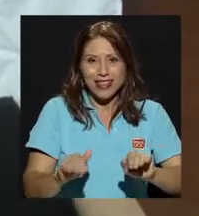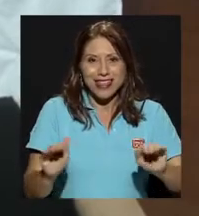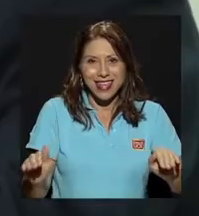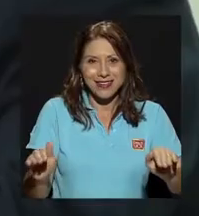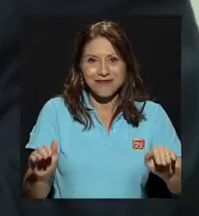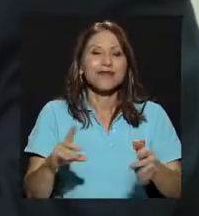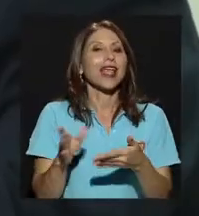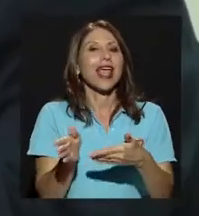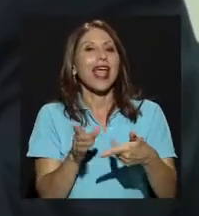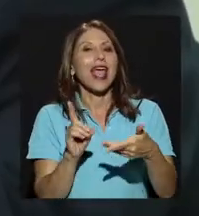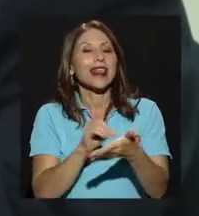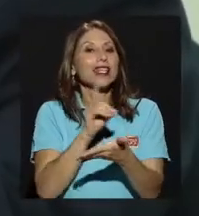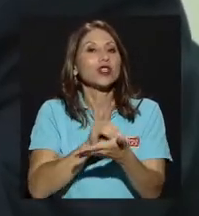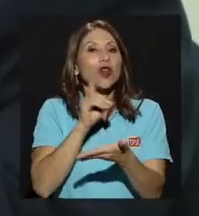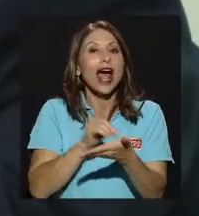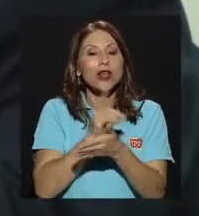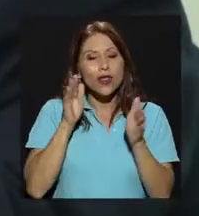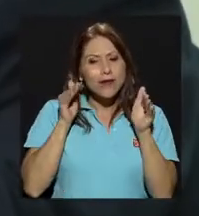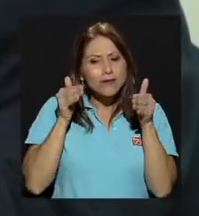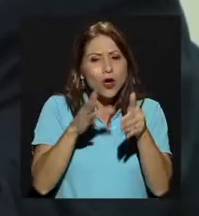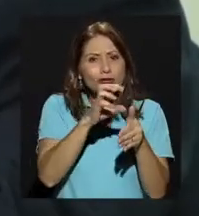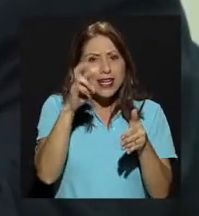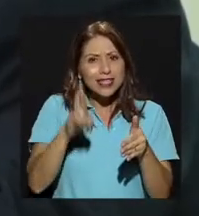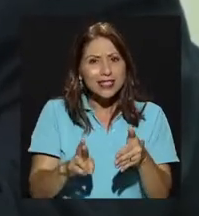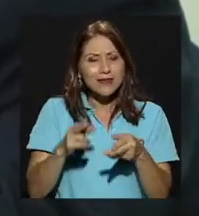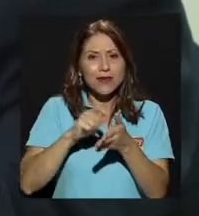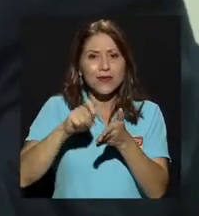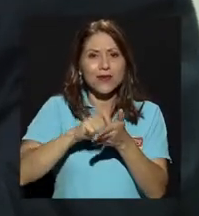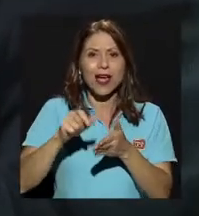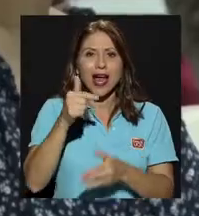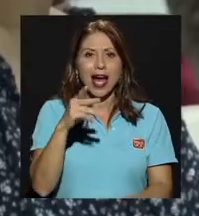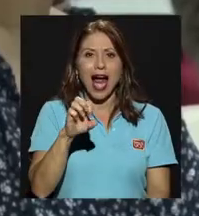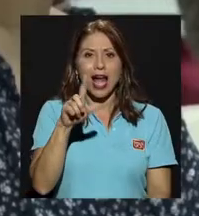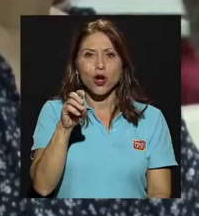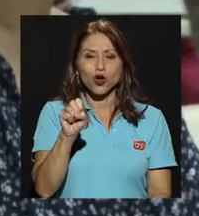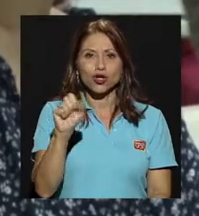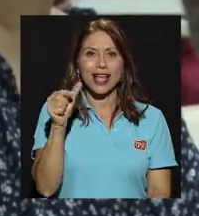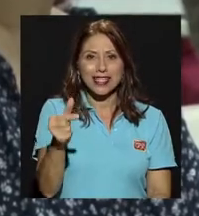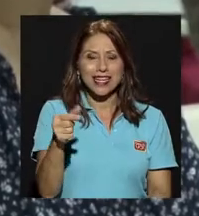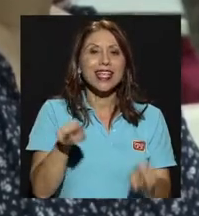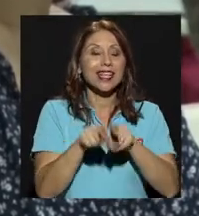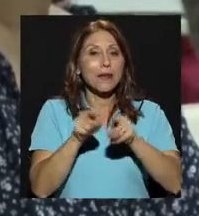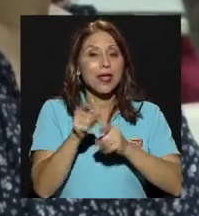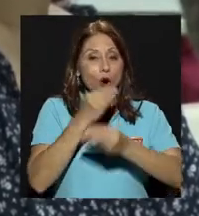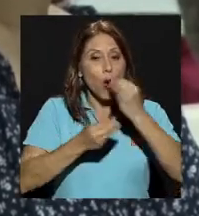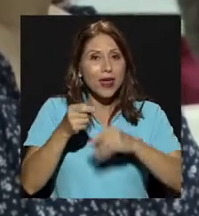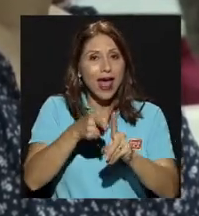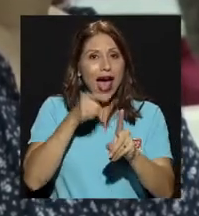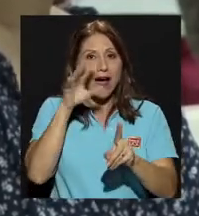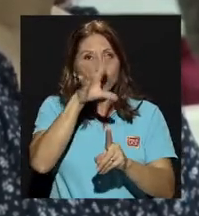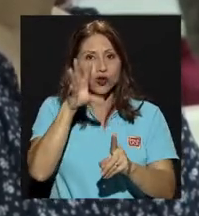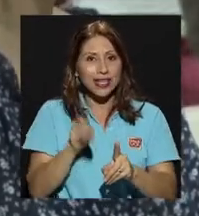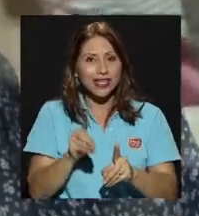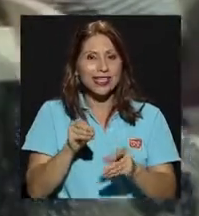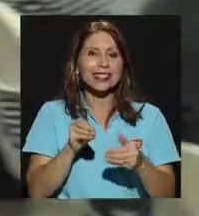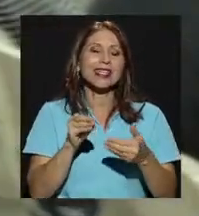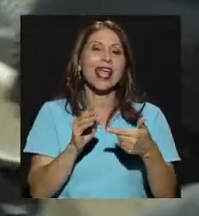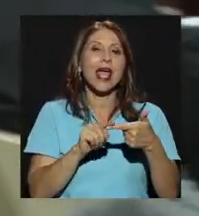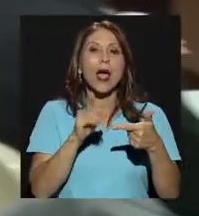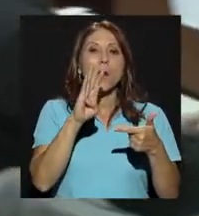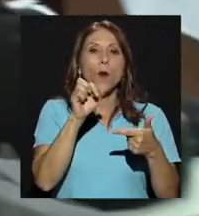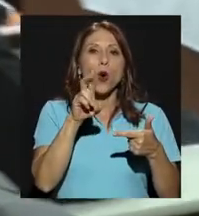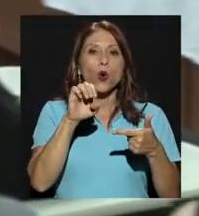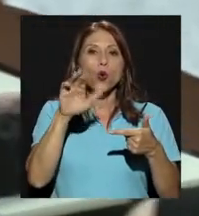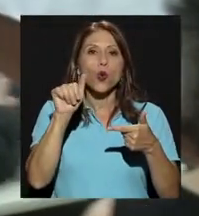infantil, el Diccionario de Costarriqueñismos de Carlos Gallini y la comida afrocostarricense, boruca,